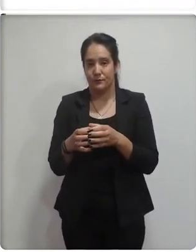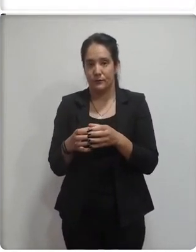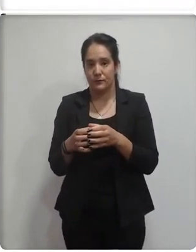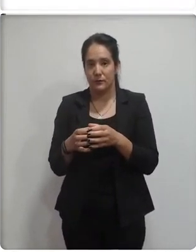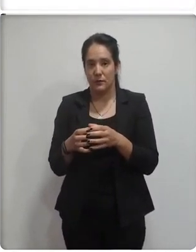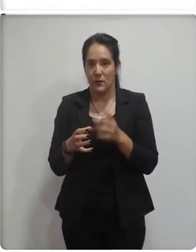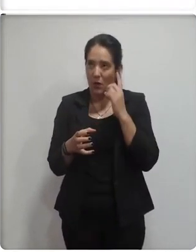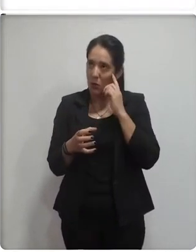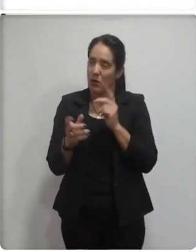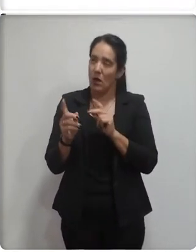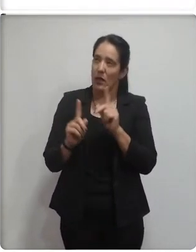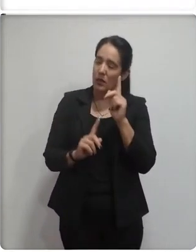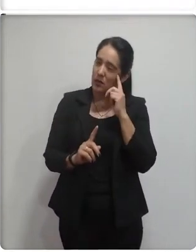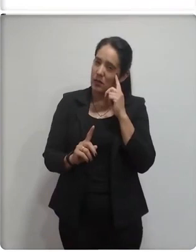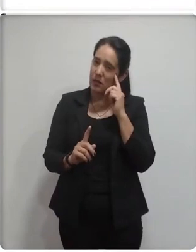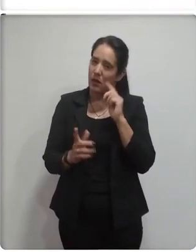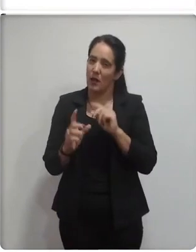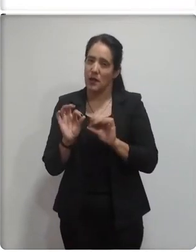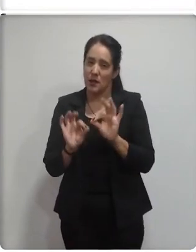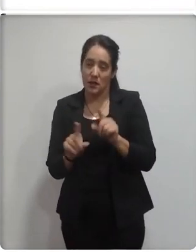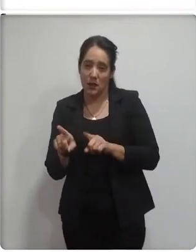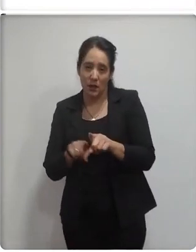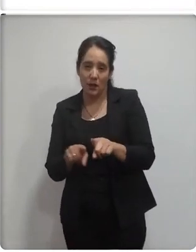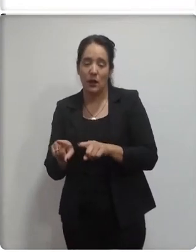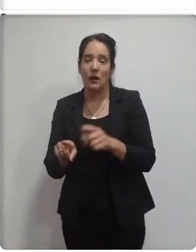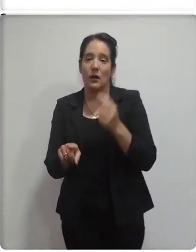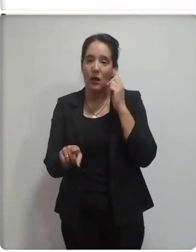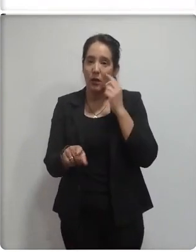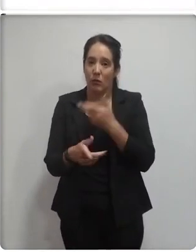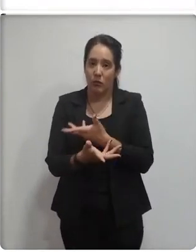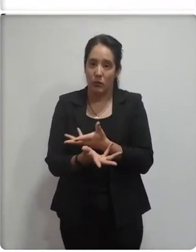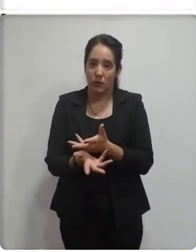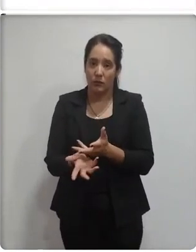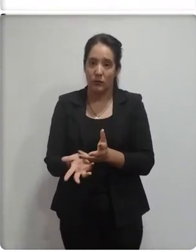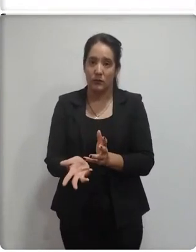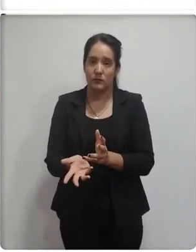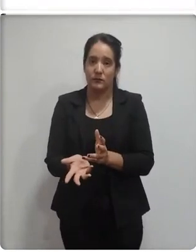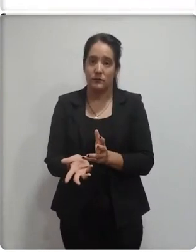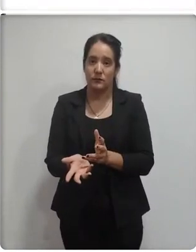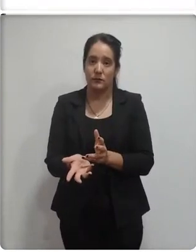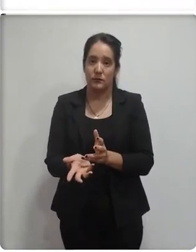más estratégica, de donde de alguna manera baja alguna línea